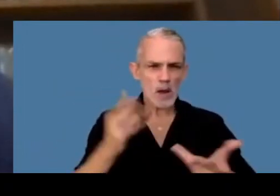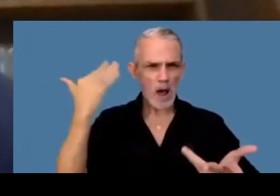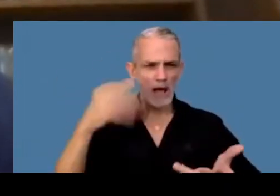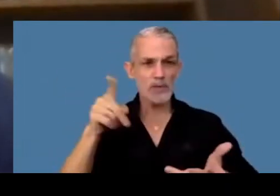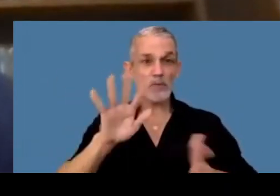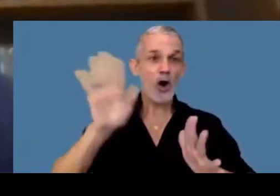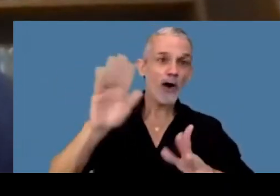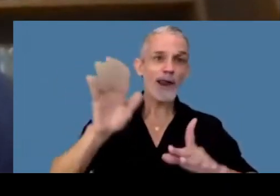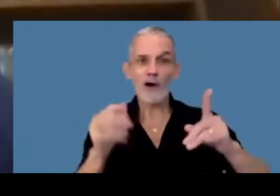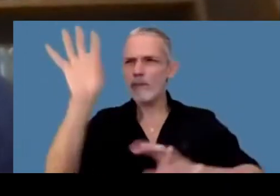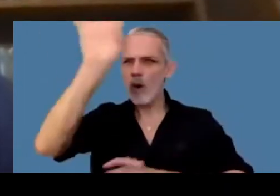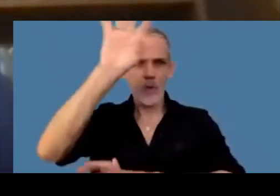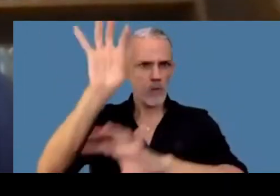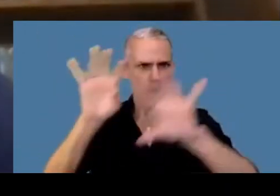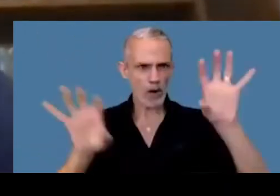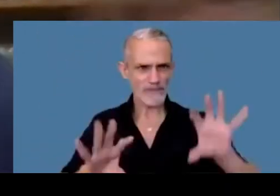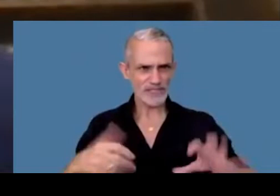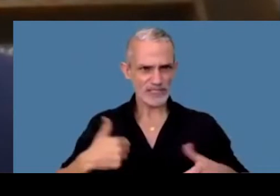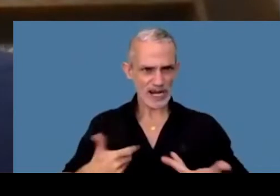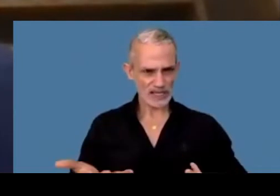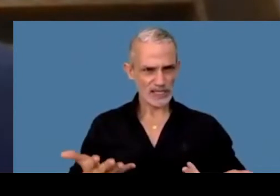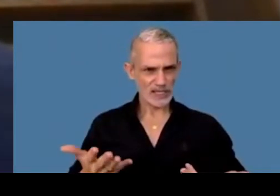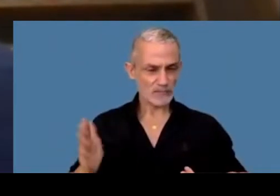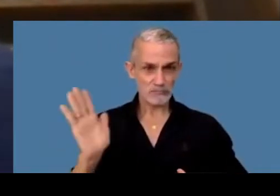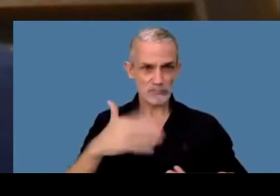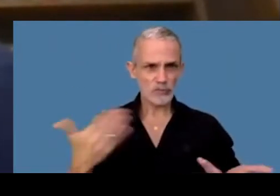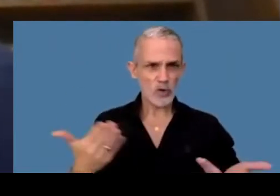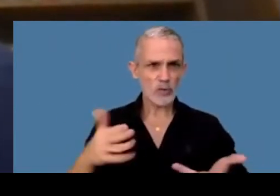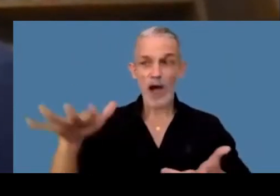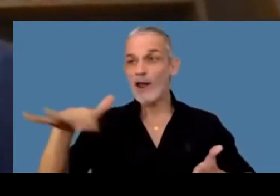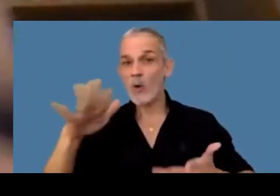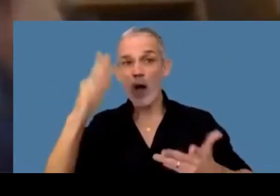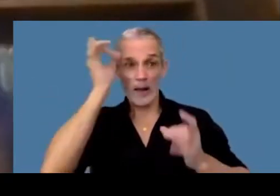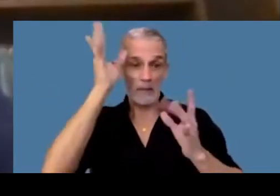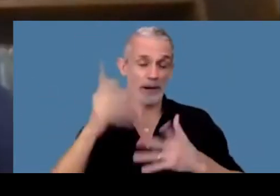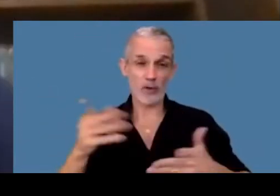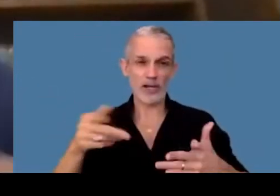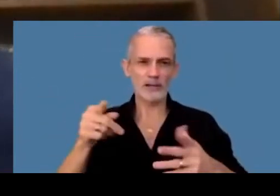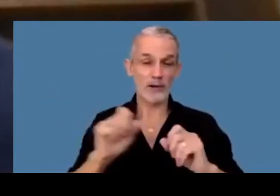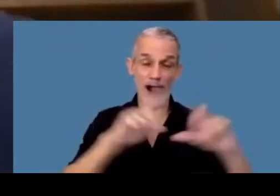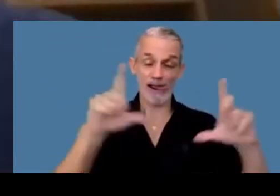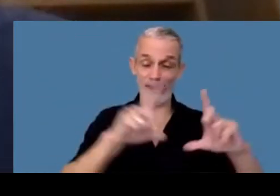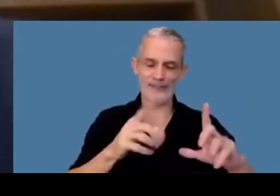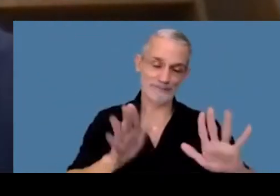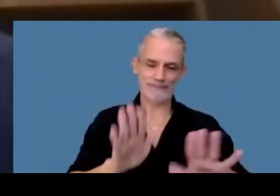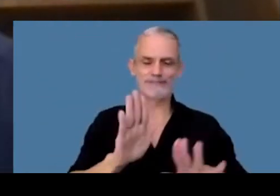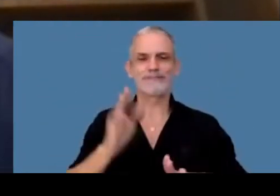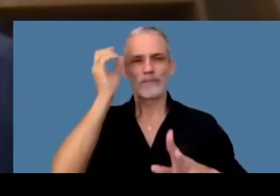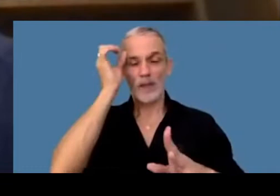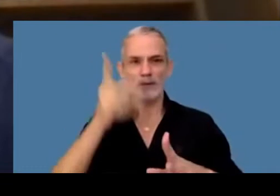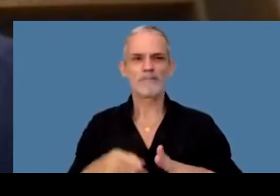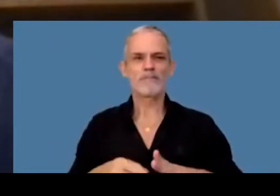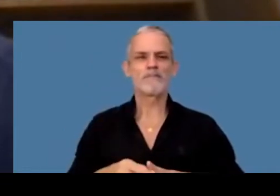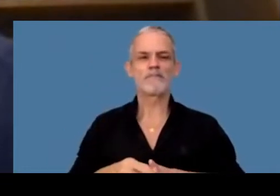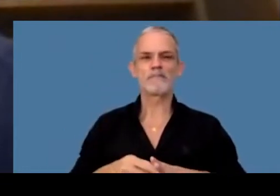de tal lugar, perdonen que se me abrió algo, ahí está, disculpen, de tal o cual lugar